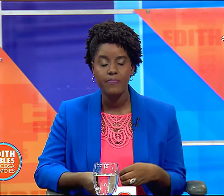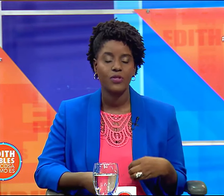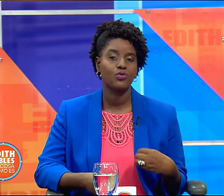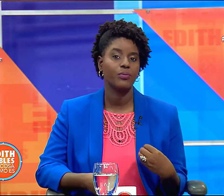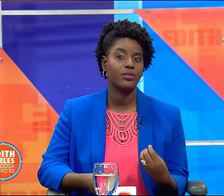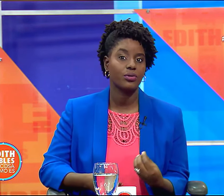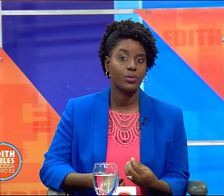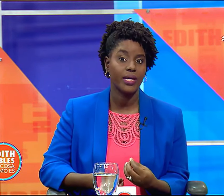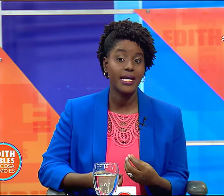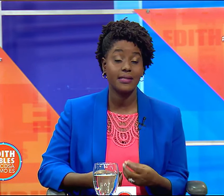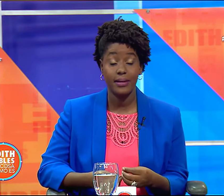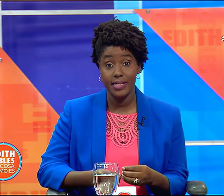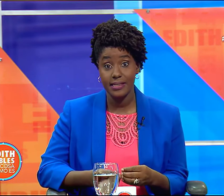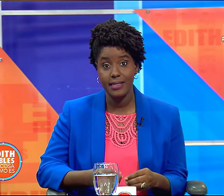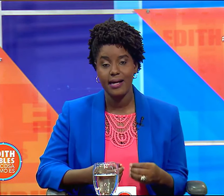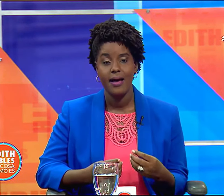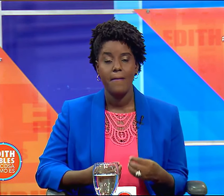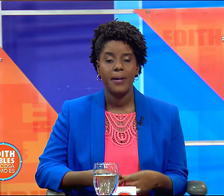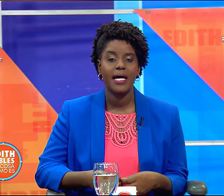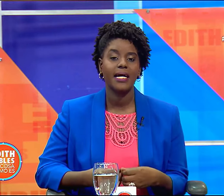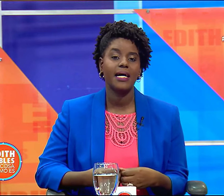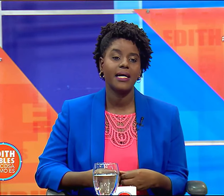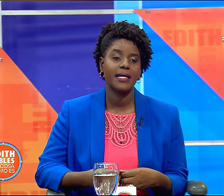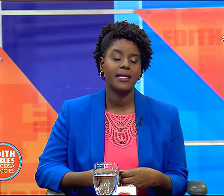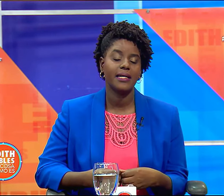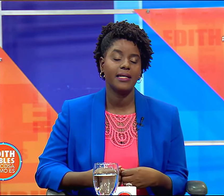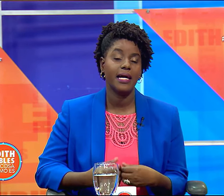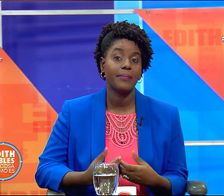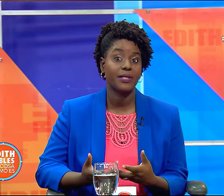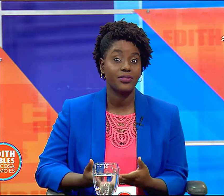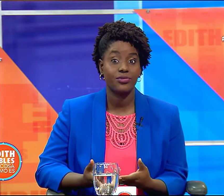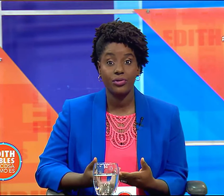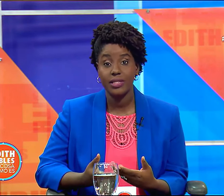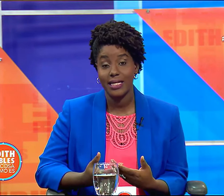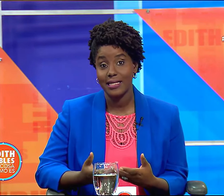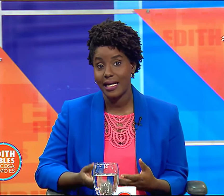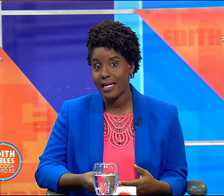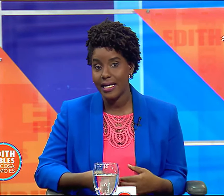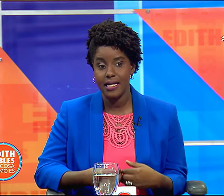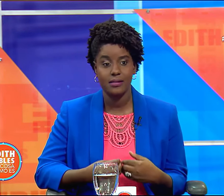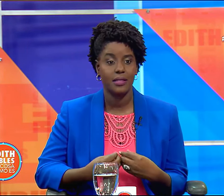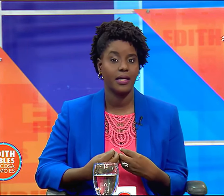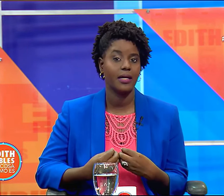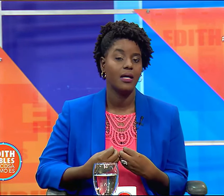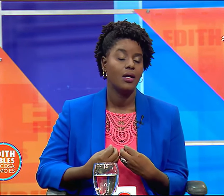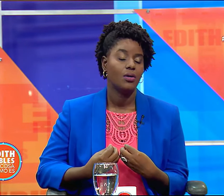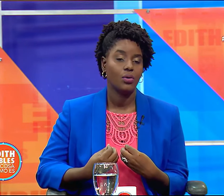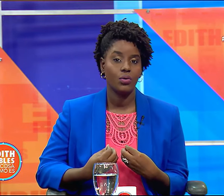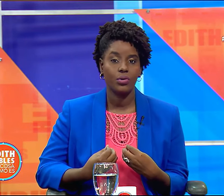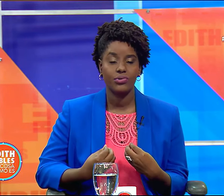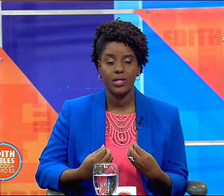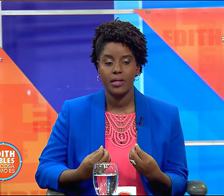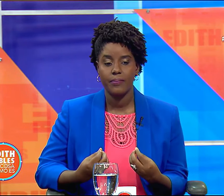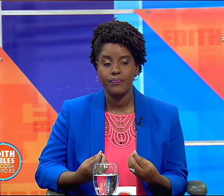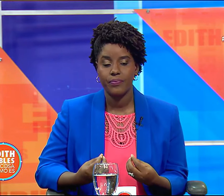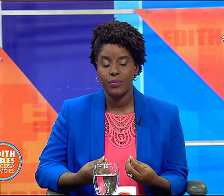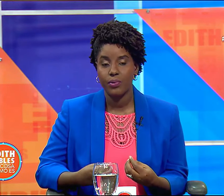programa, su metodología establecida para la impartición de las carreras, de